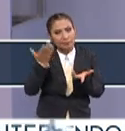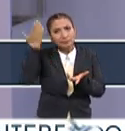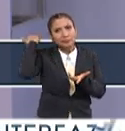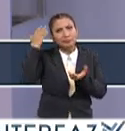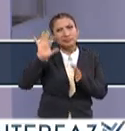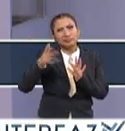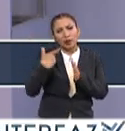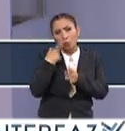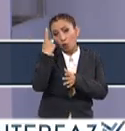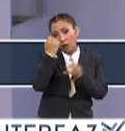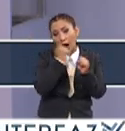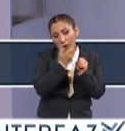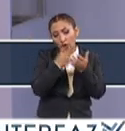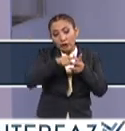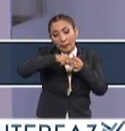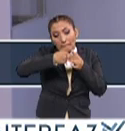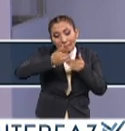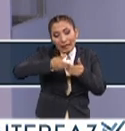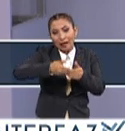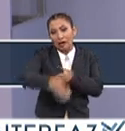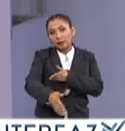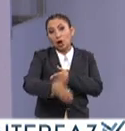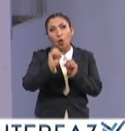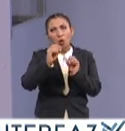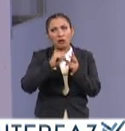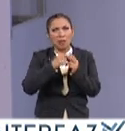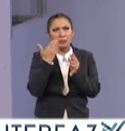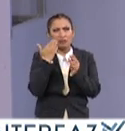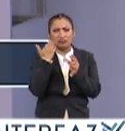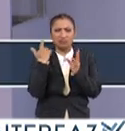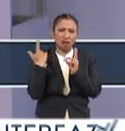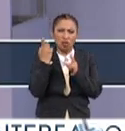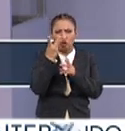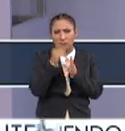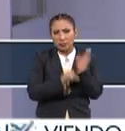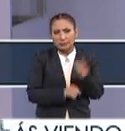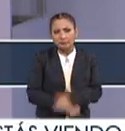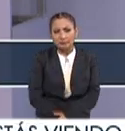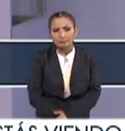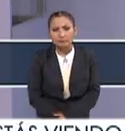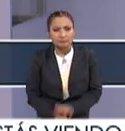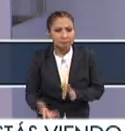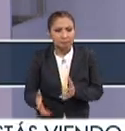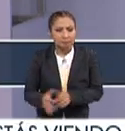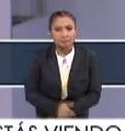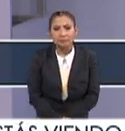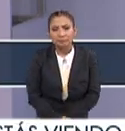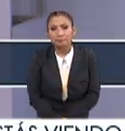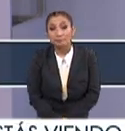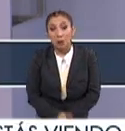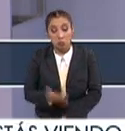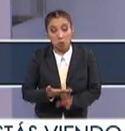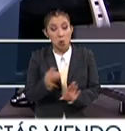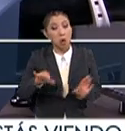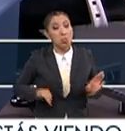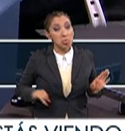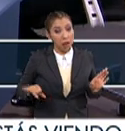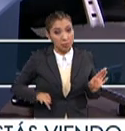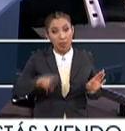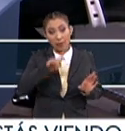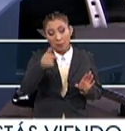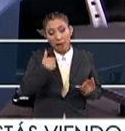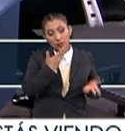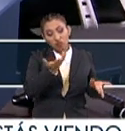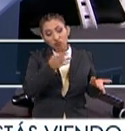hace poco más de un año y se va a iniciar, o se inició hace unos 2 meses, más o menos. Sí. Pues sería muy interesante que